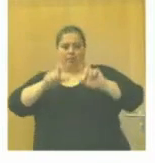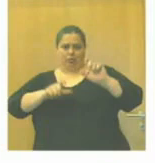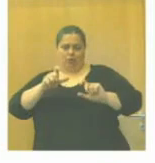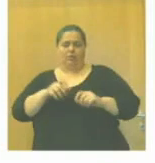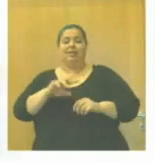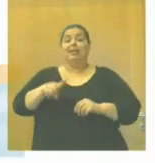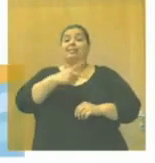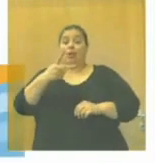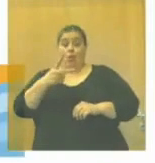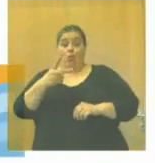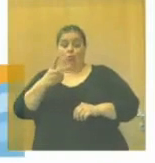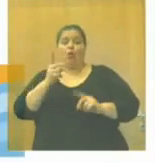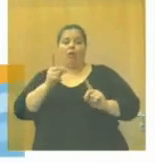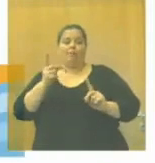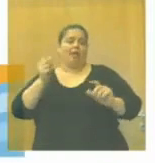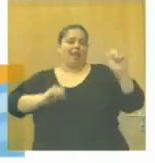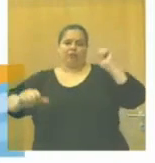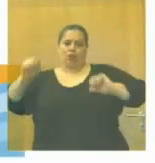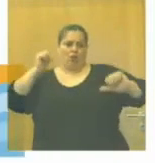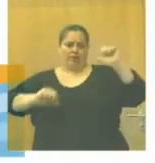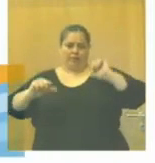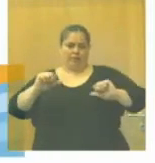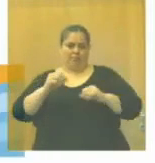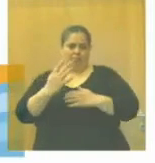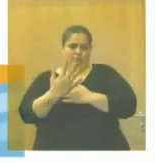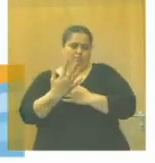en segundo, las lesiones autoinfligidas.